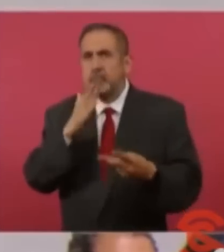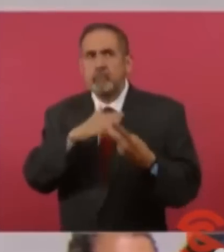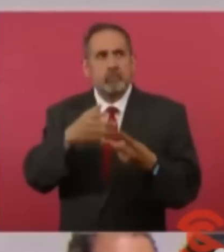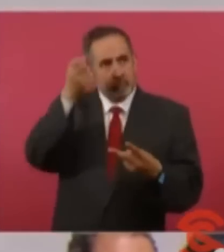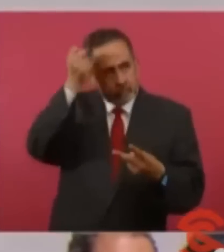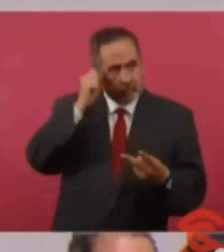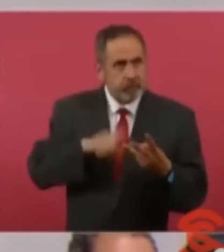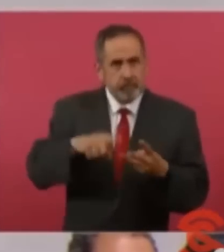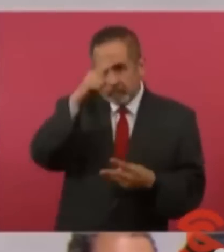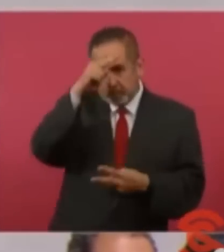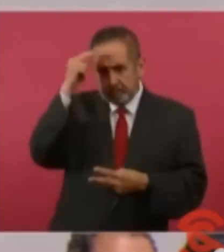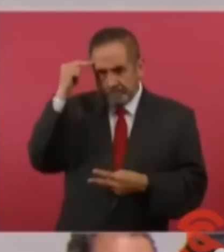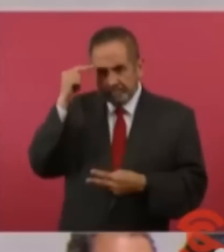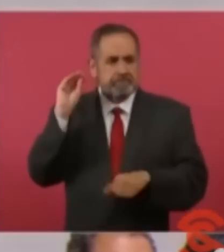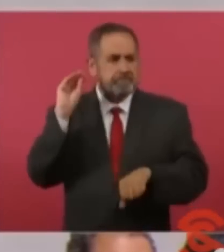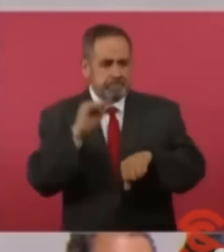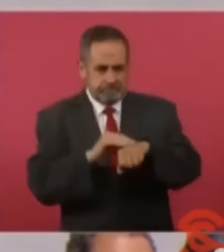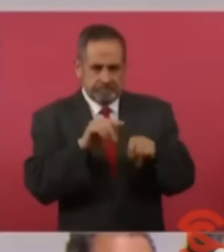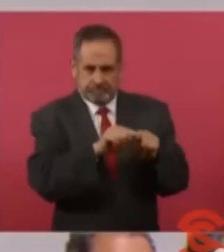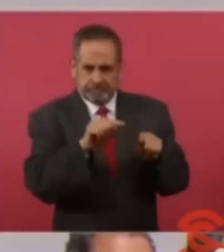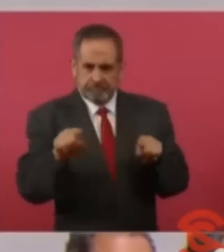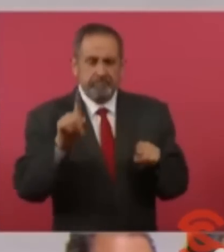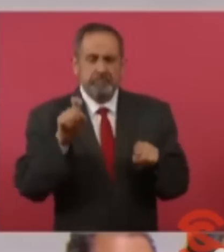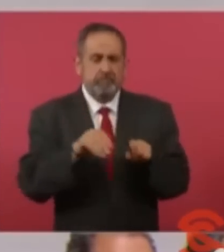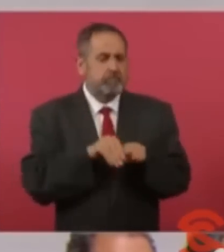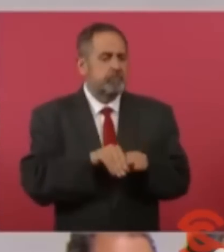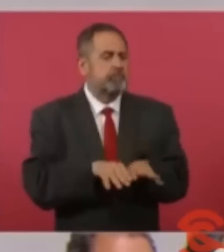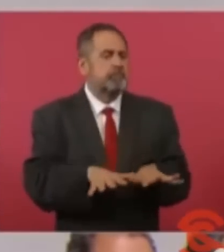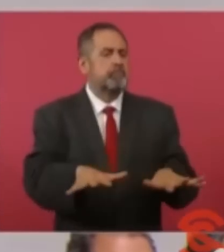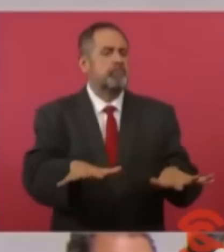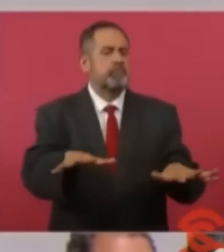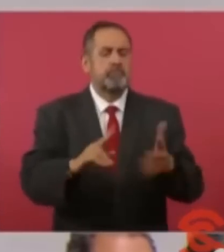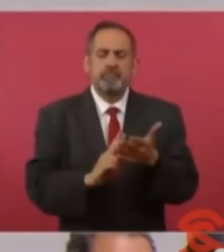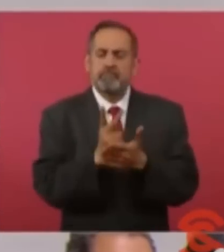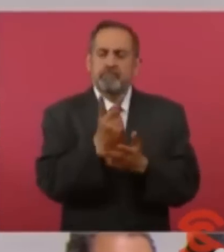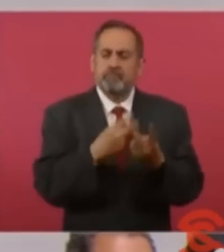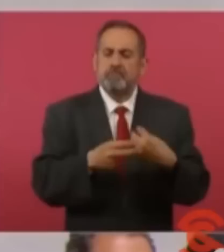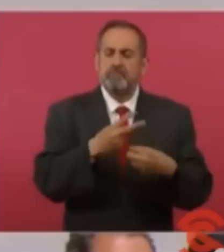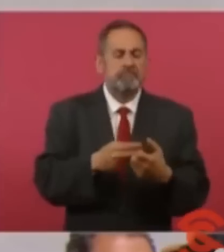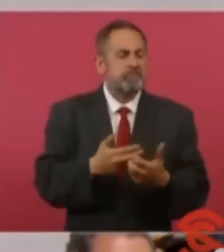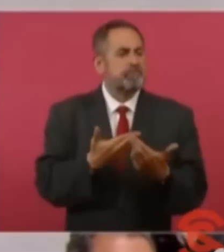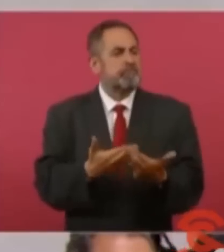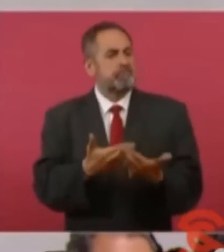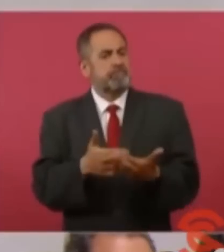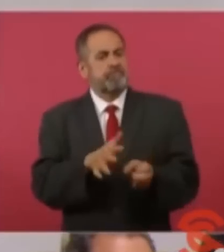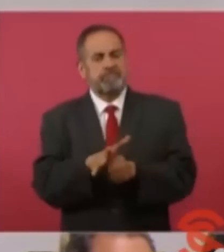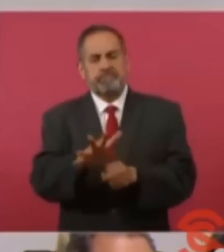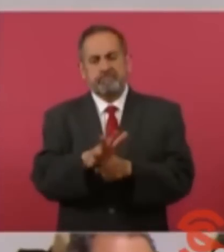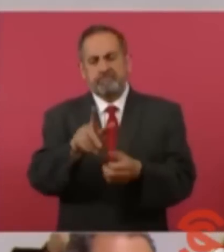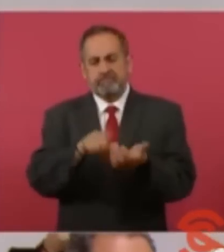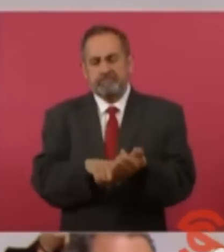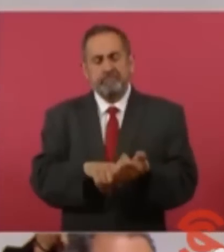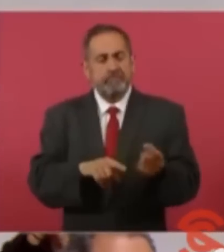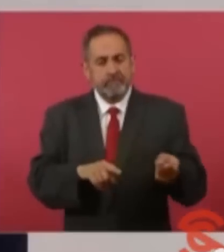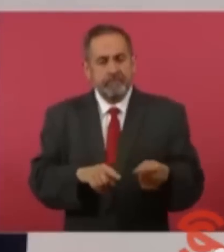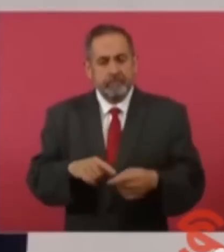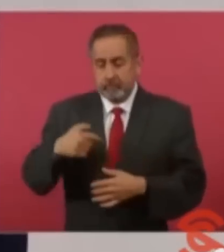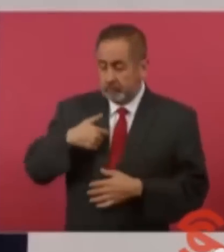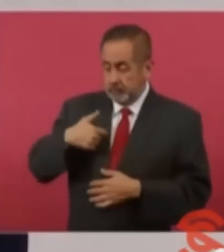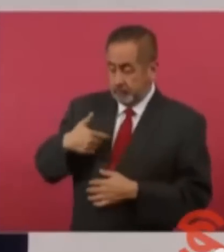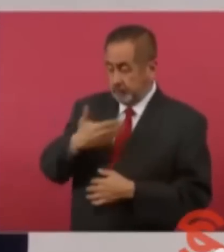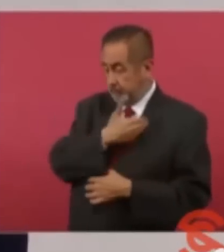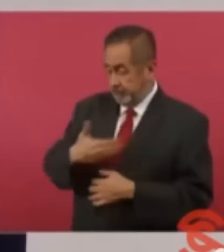Nayarit, para dejar al término de mi